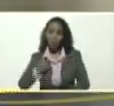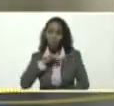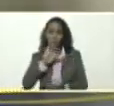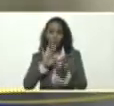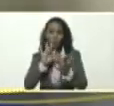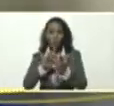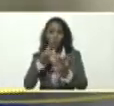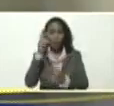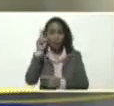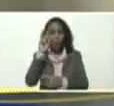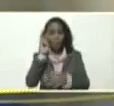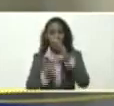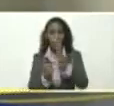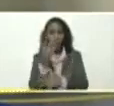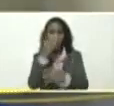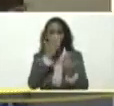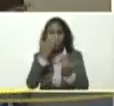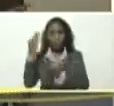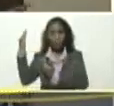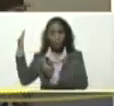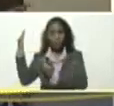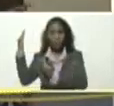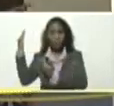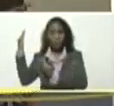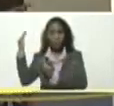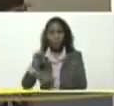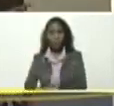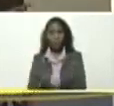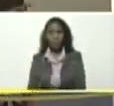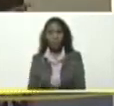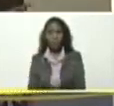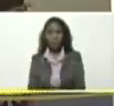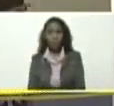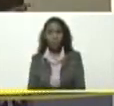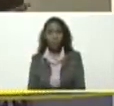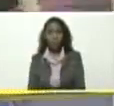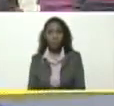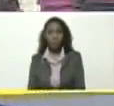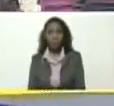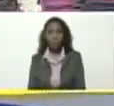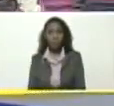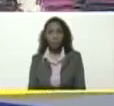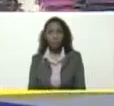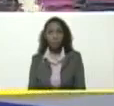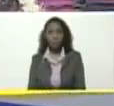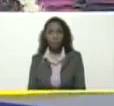a Miraflores. Adelante, señor presidente. A Miraflores, adelante, señor